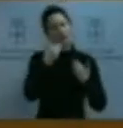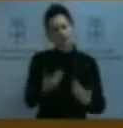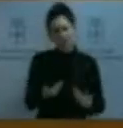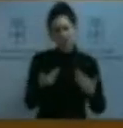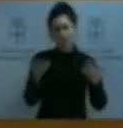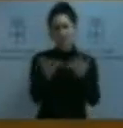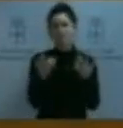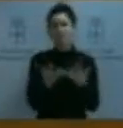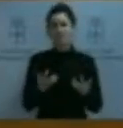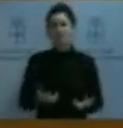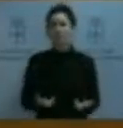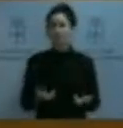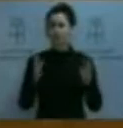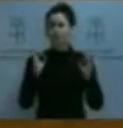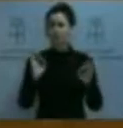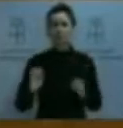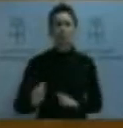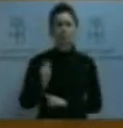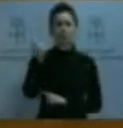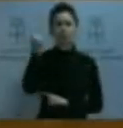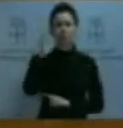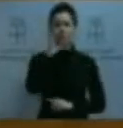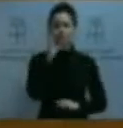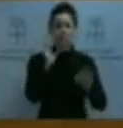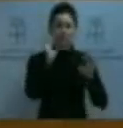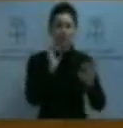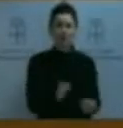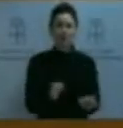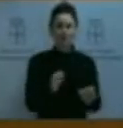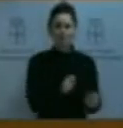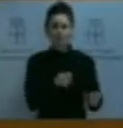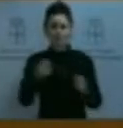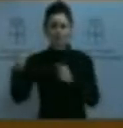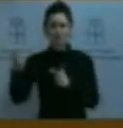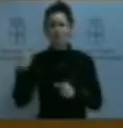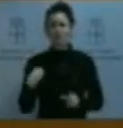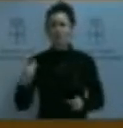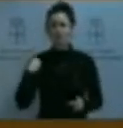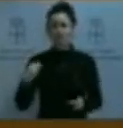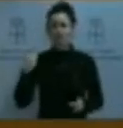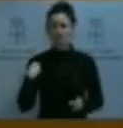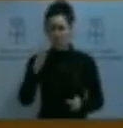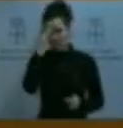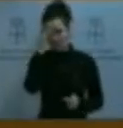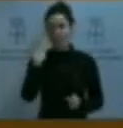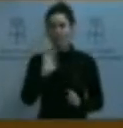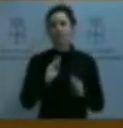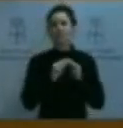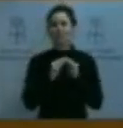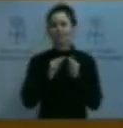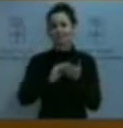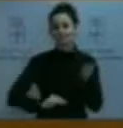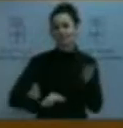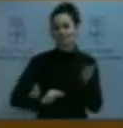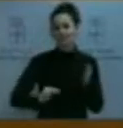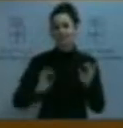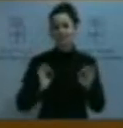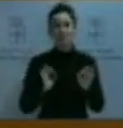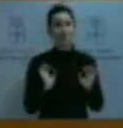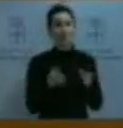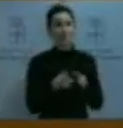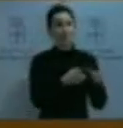inmigración asturiana nos demandaba, y nos lo demandaba a todos. No se lo demandaba a una parte, porque la representación o